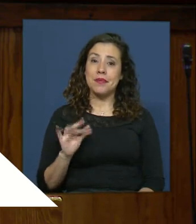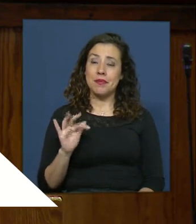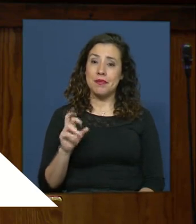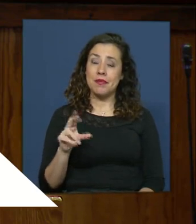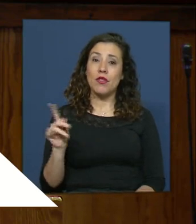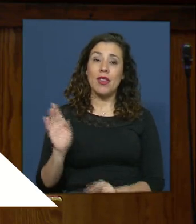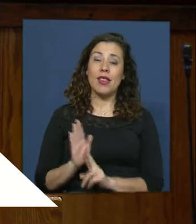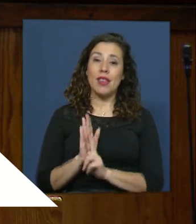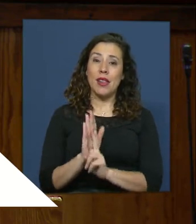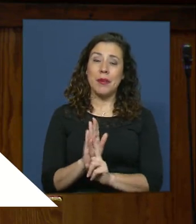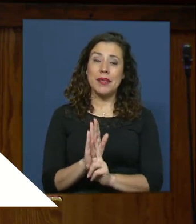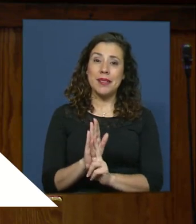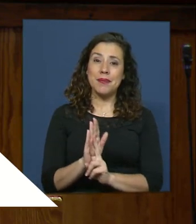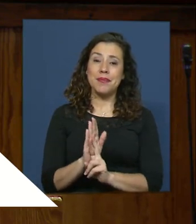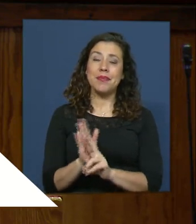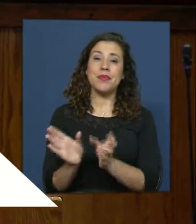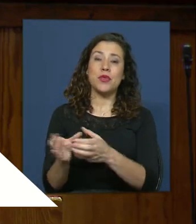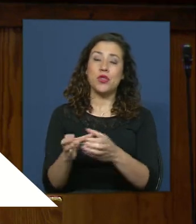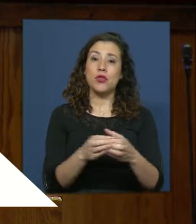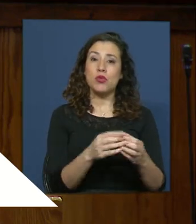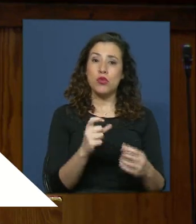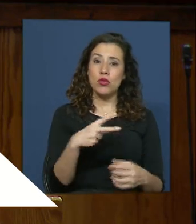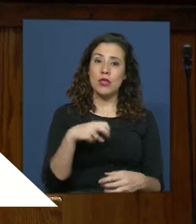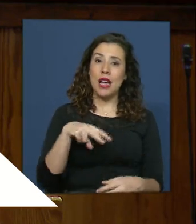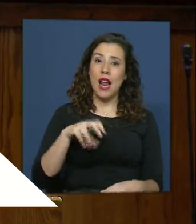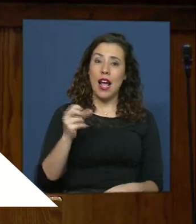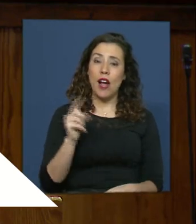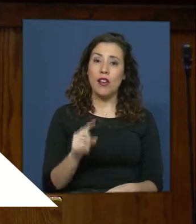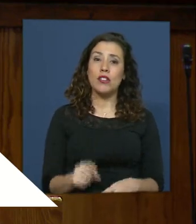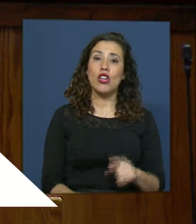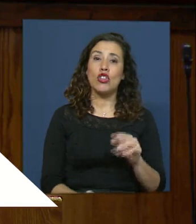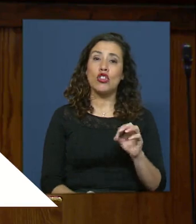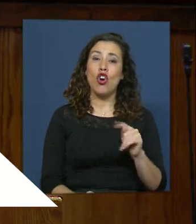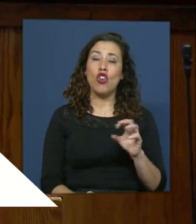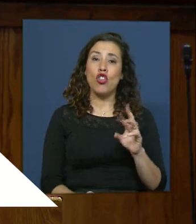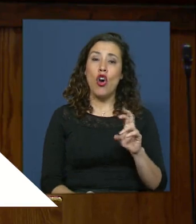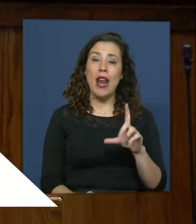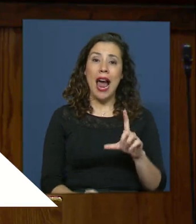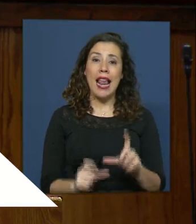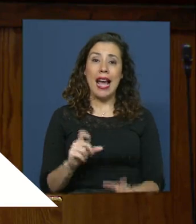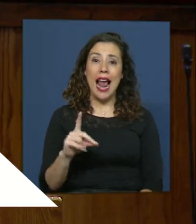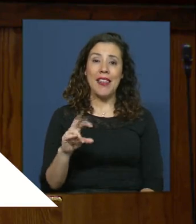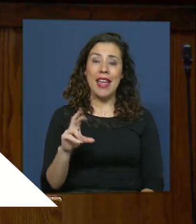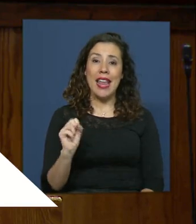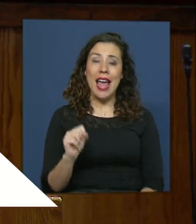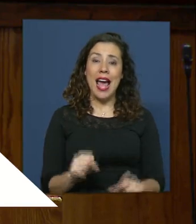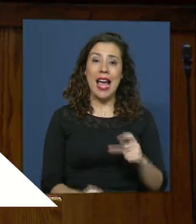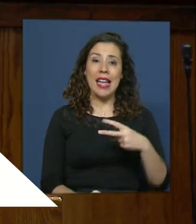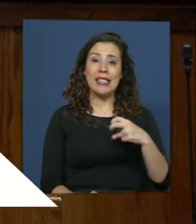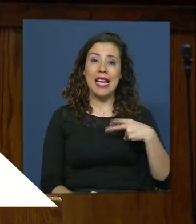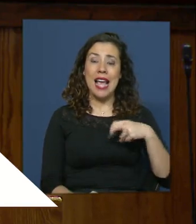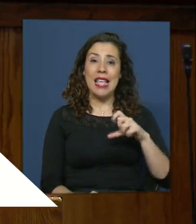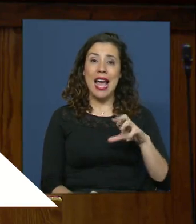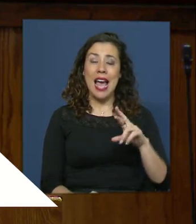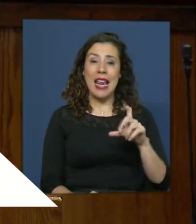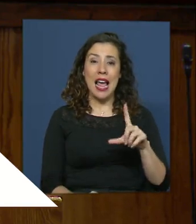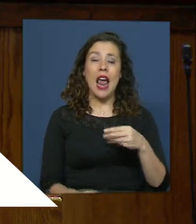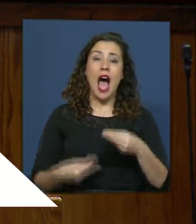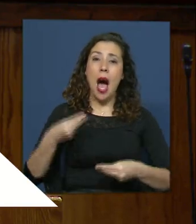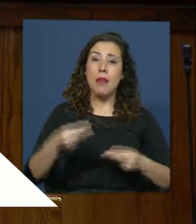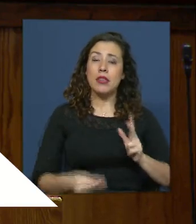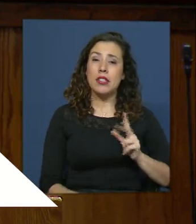como representantes respectivamente de agrupaciones changas de Totoral, Caldera y Chañaral. Destacar el aporte de don Patricio Segovia y de